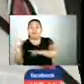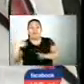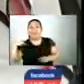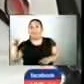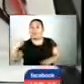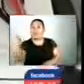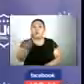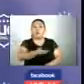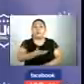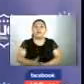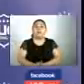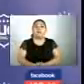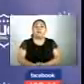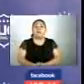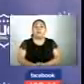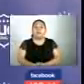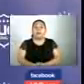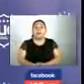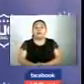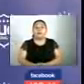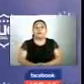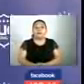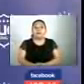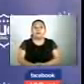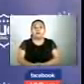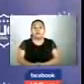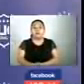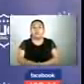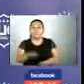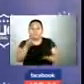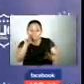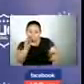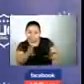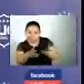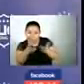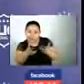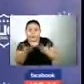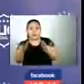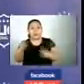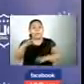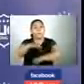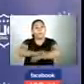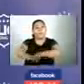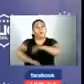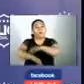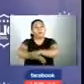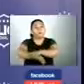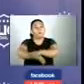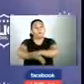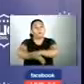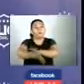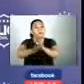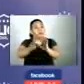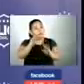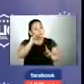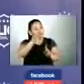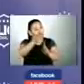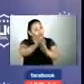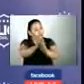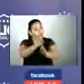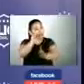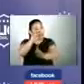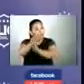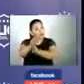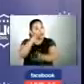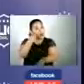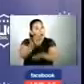directa en el crimen. Empezamos a hacer algunas detenciones que fuimos captando cierta